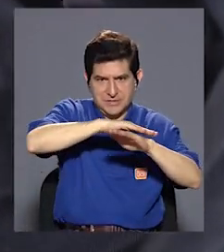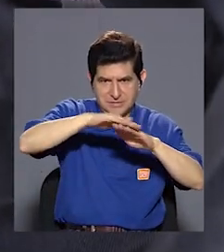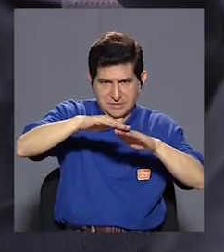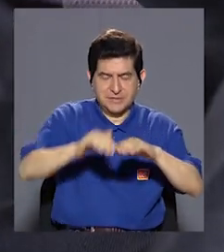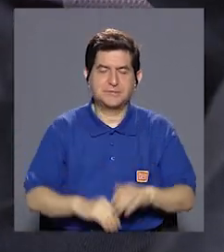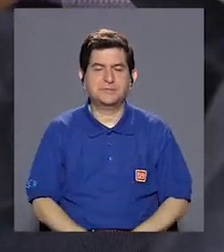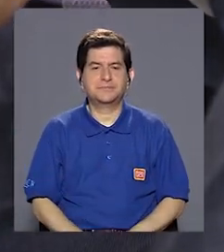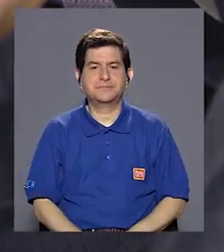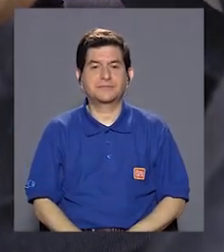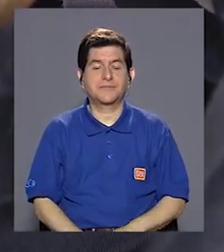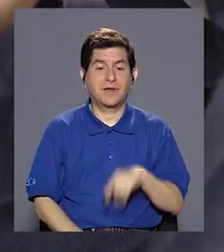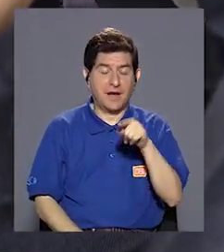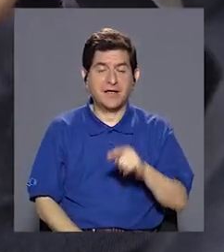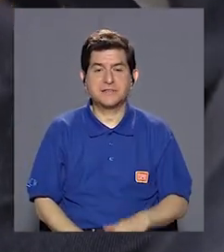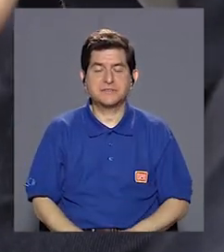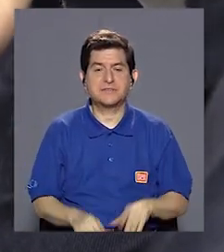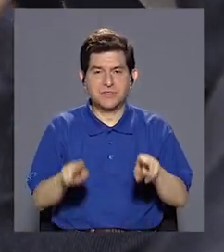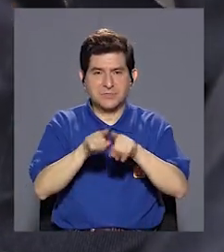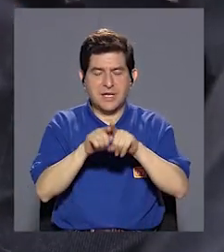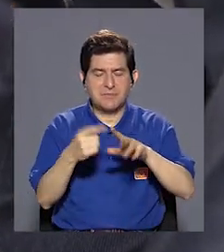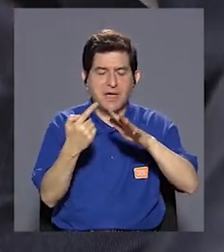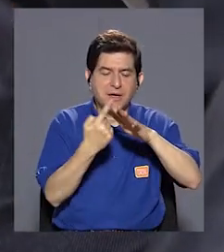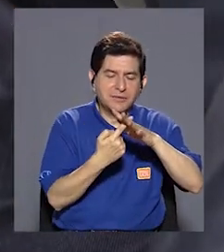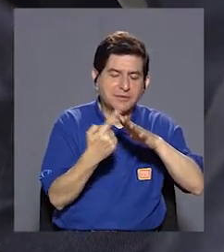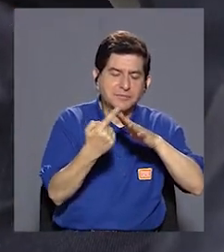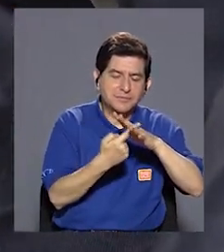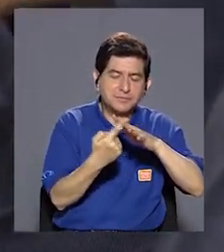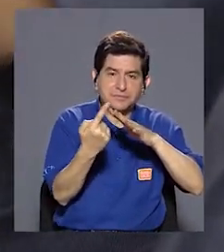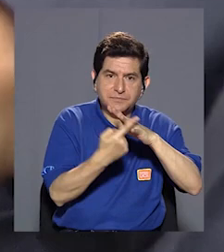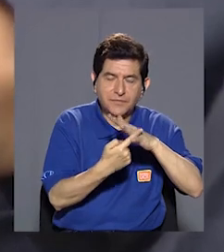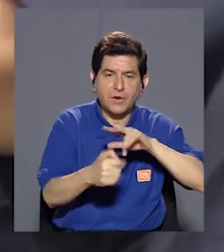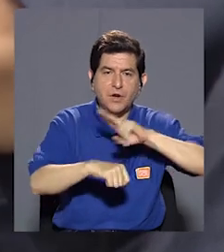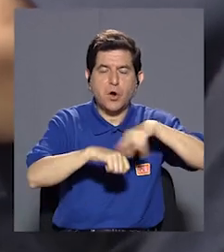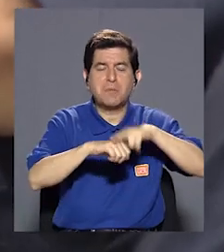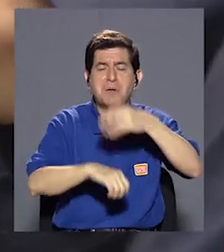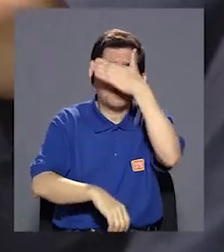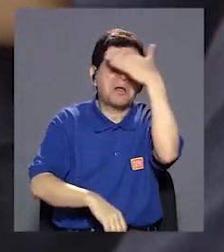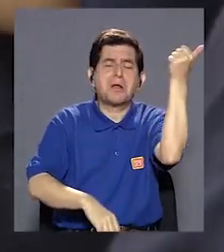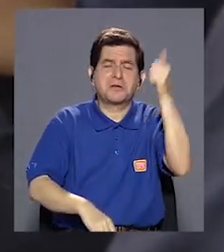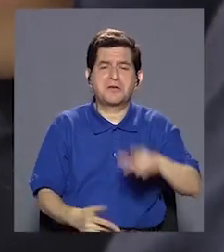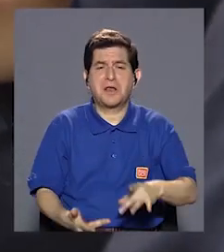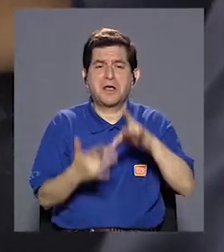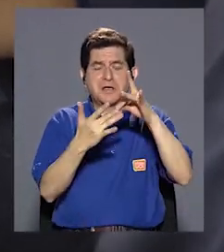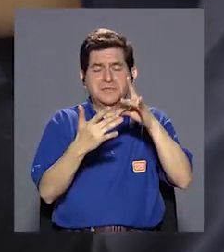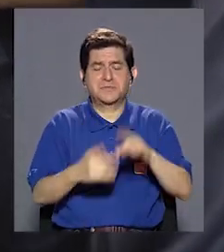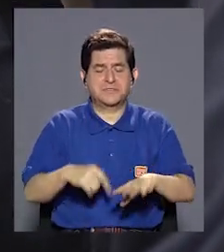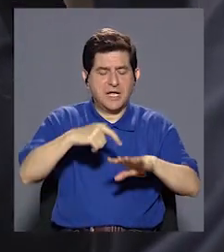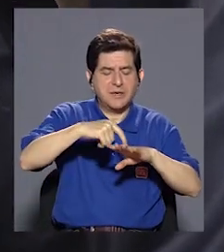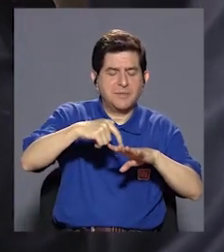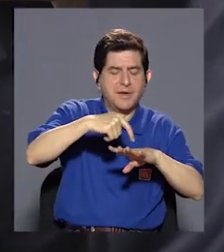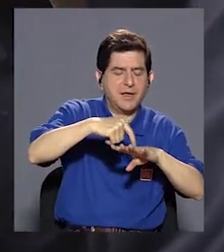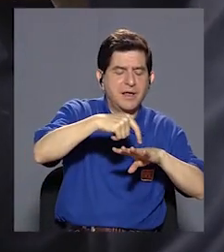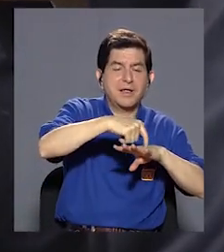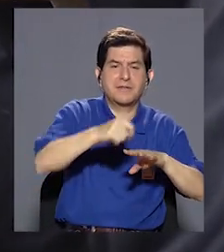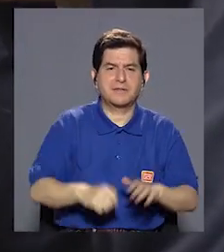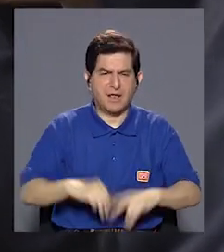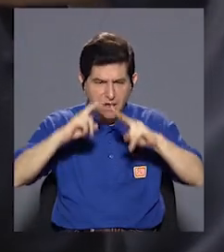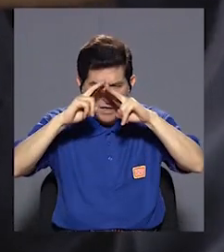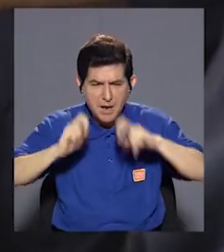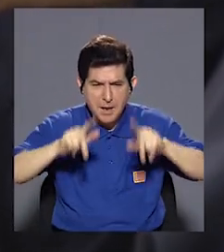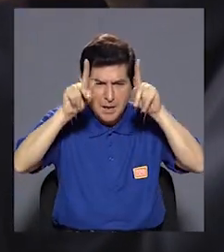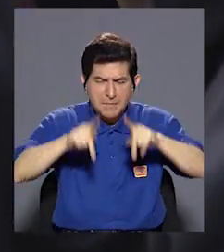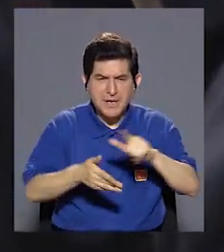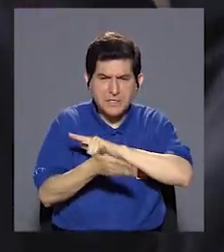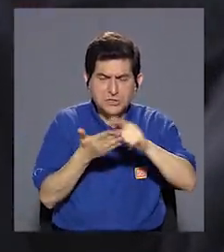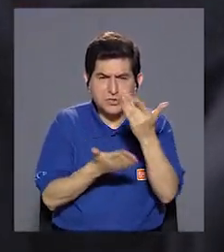qué? Porque estas partes entre los dedos, los espacios entre los dedos, generalmente los olvidamos, y especialmente en el dorso. Y justamente si hacemos un examen